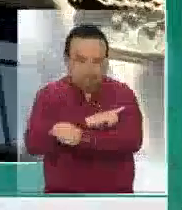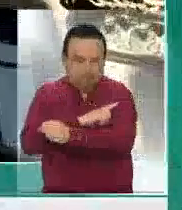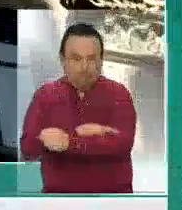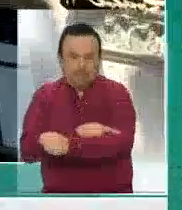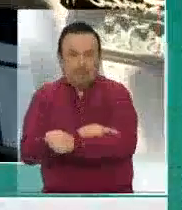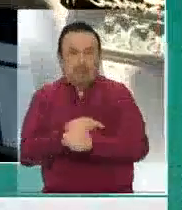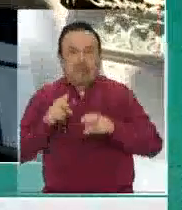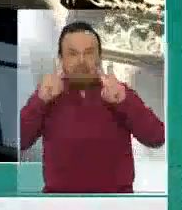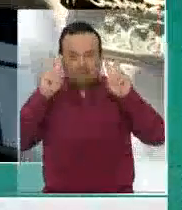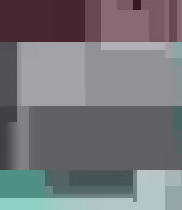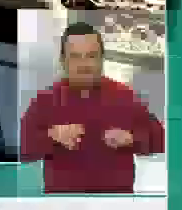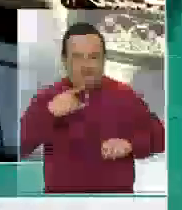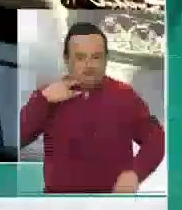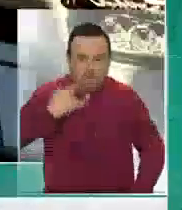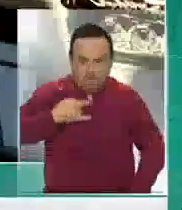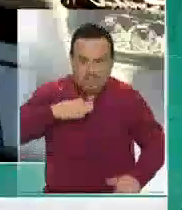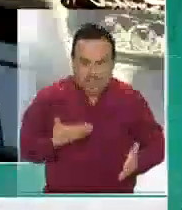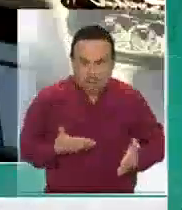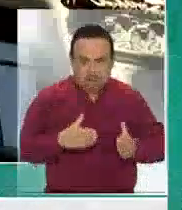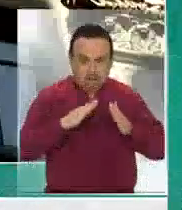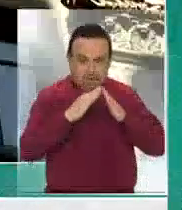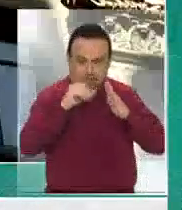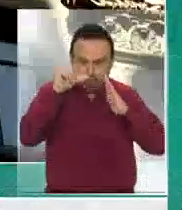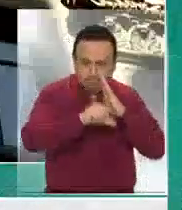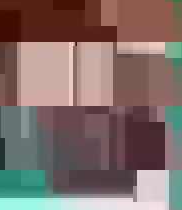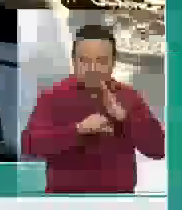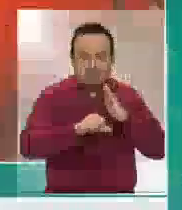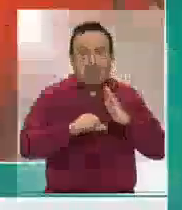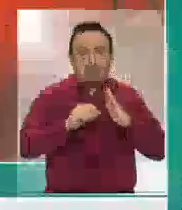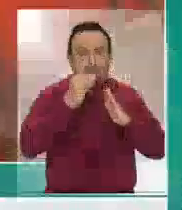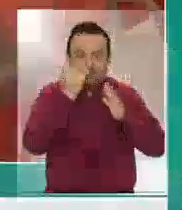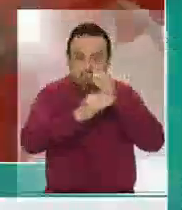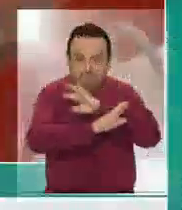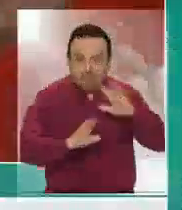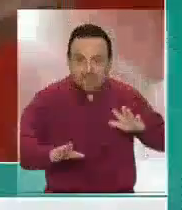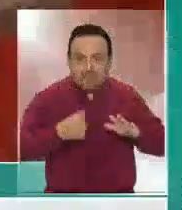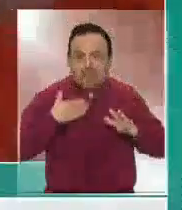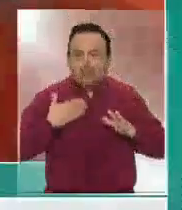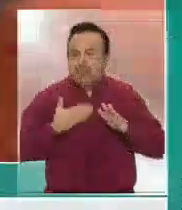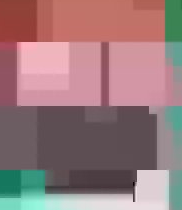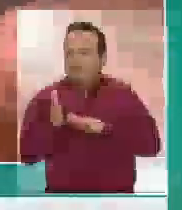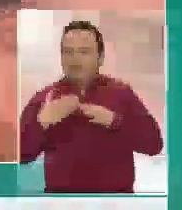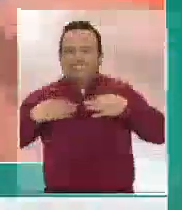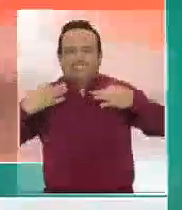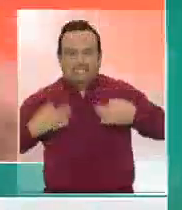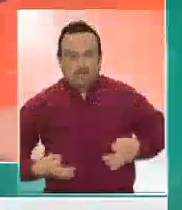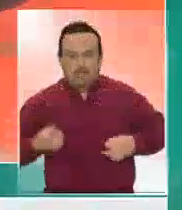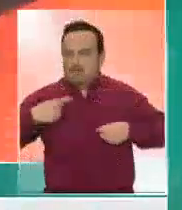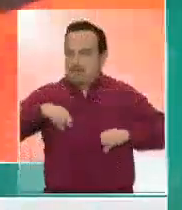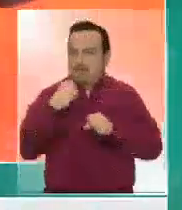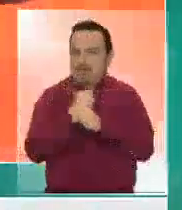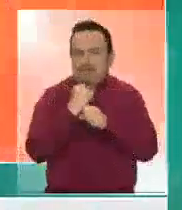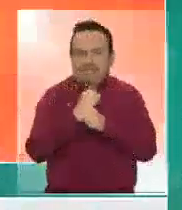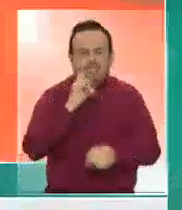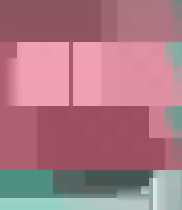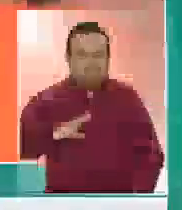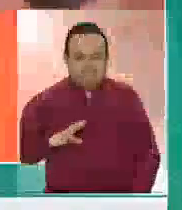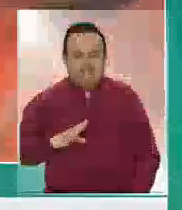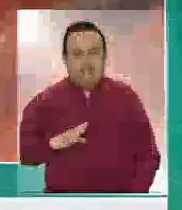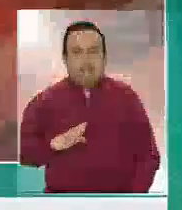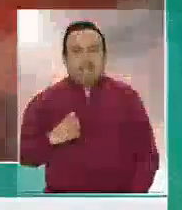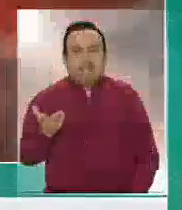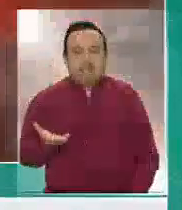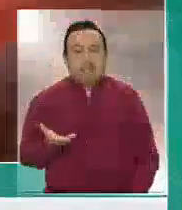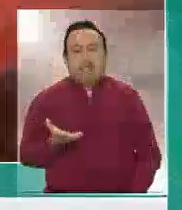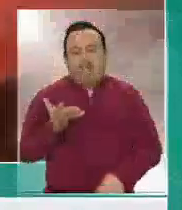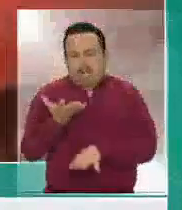es el tema sanitario. Eso nos va a asegurar que cuando salgamos vamos a estar más seguros que todos los trabajadores chilenos. Existen